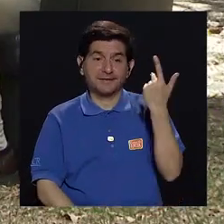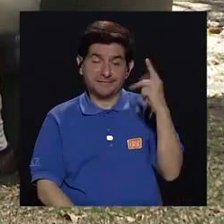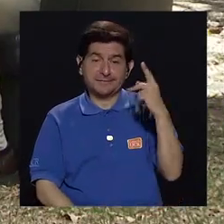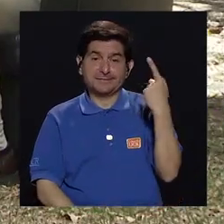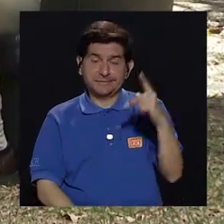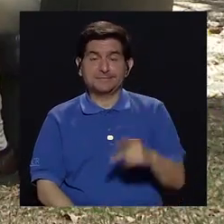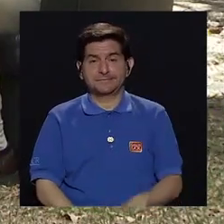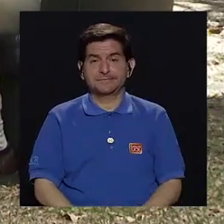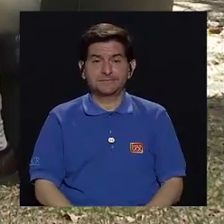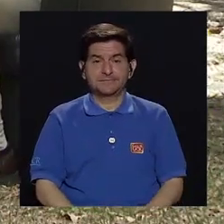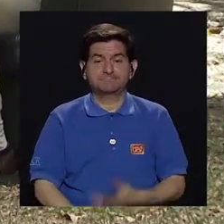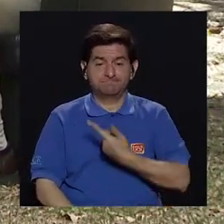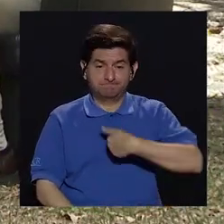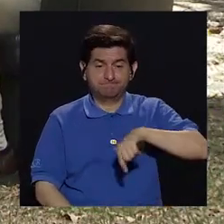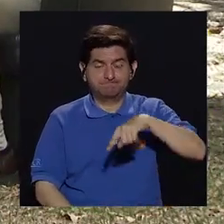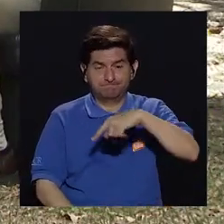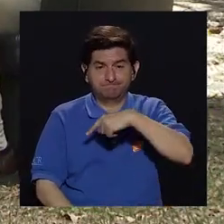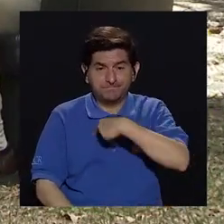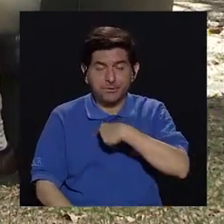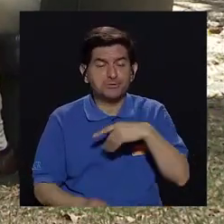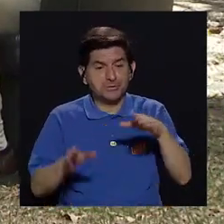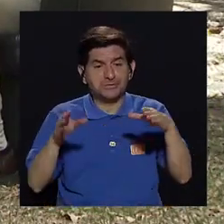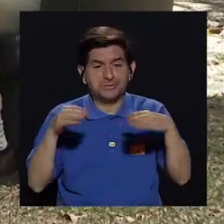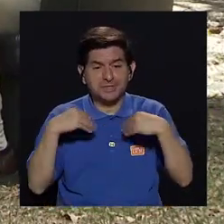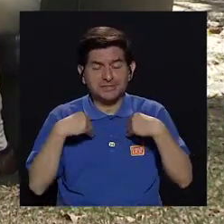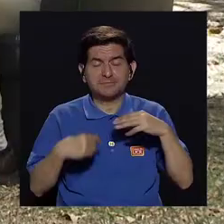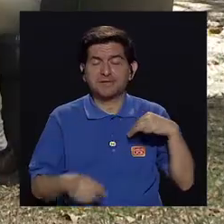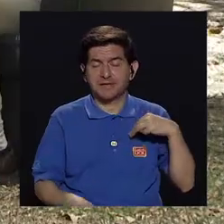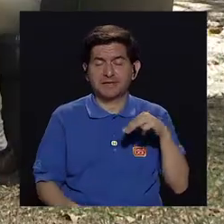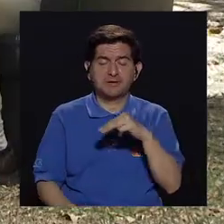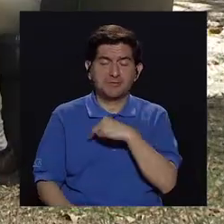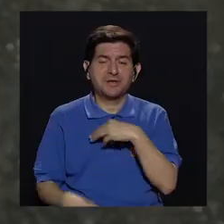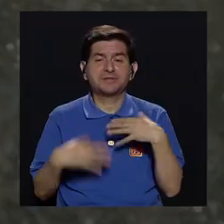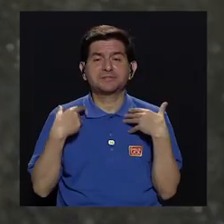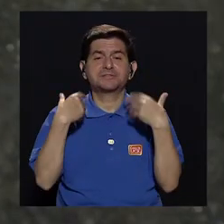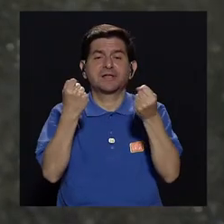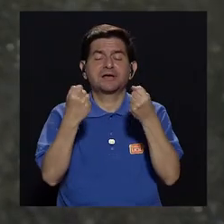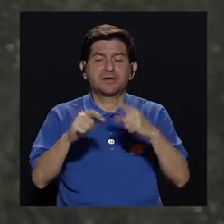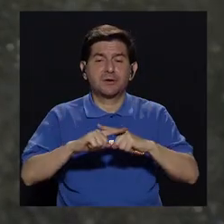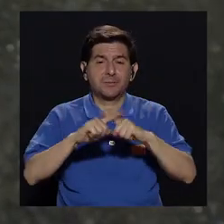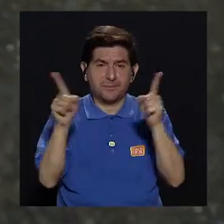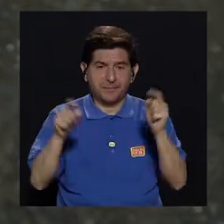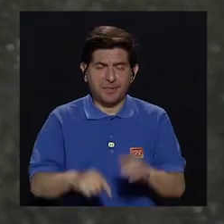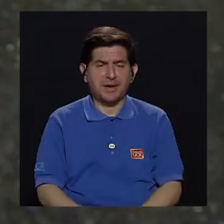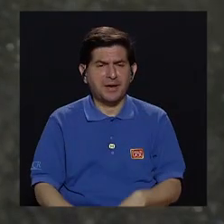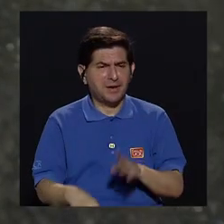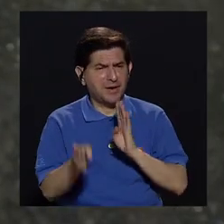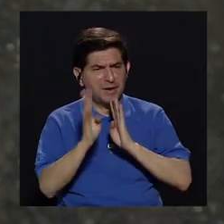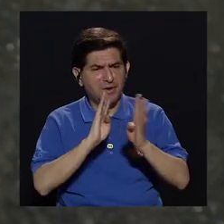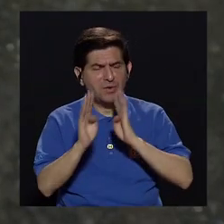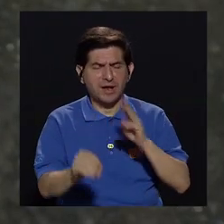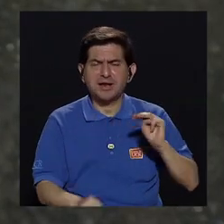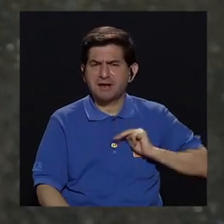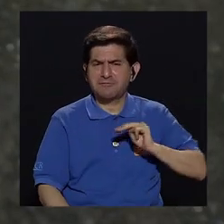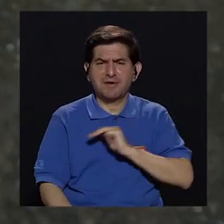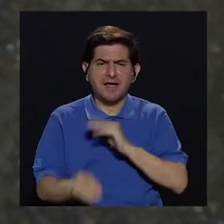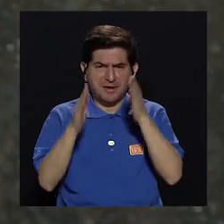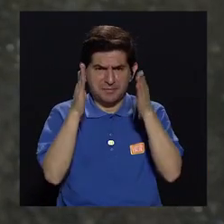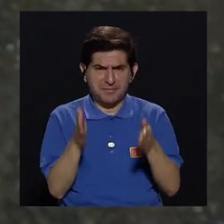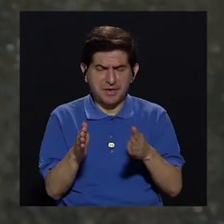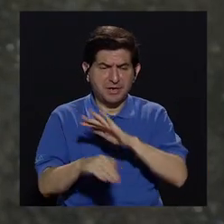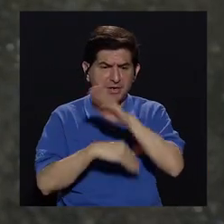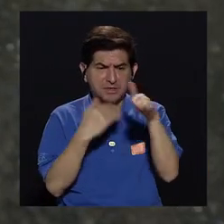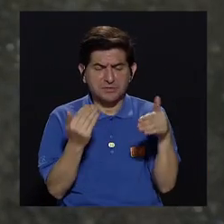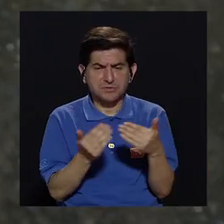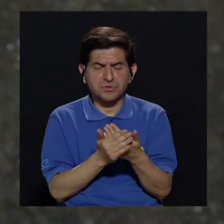riesgo al cual está asumiendo el Ministerio de Salud. Pero al conversarlo con el ministro y con